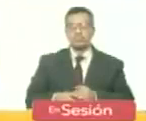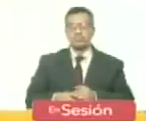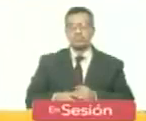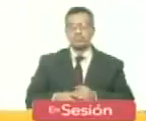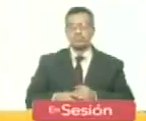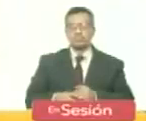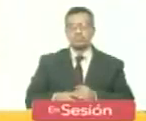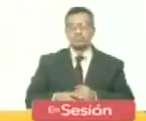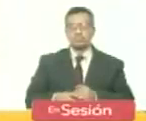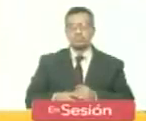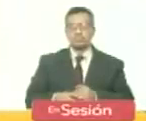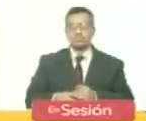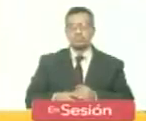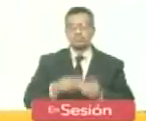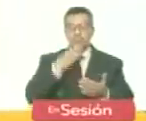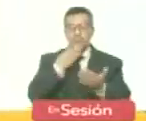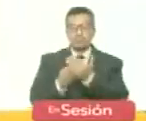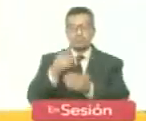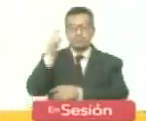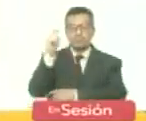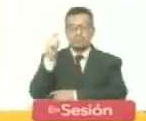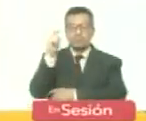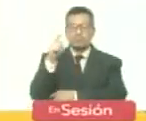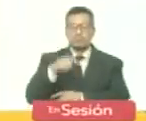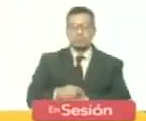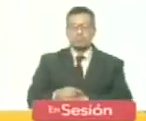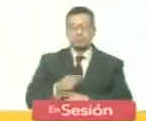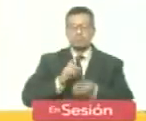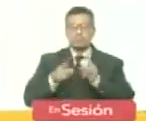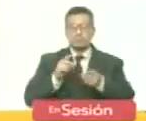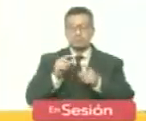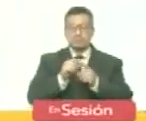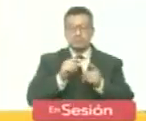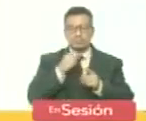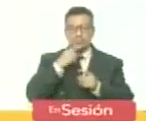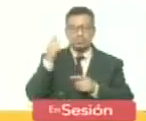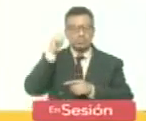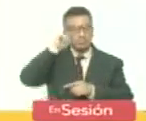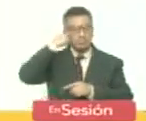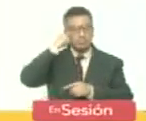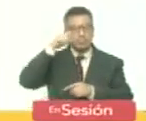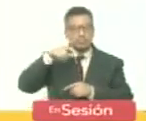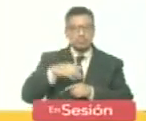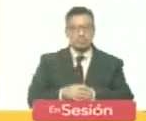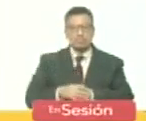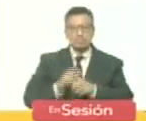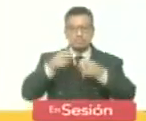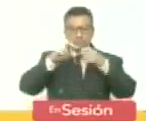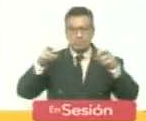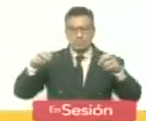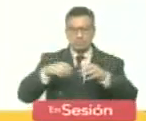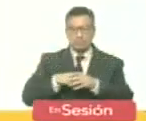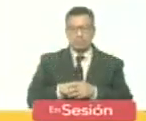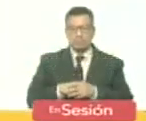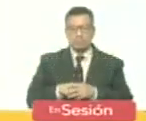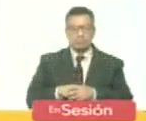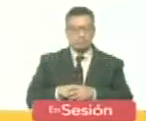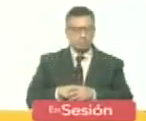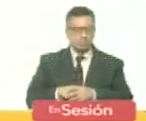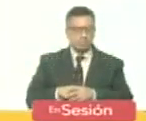Gracias, diputado. Escuchando algunas intervenciones, recordaba un término o unos términos que